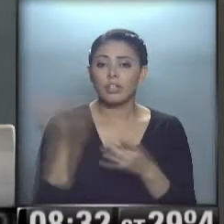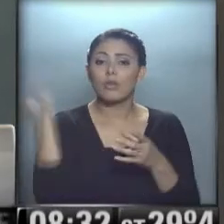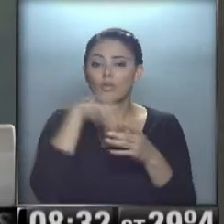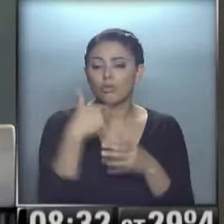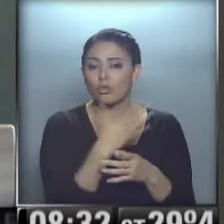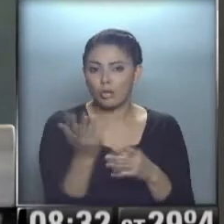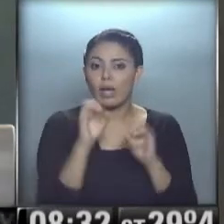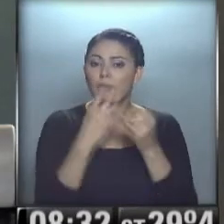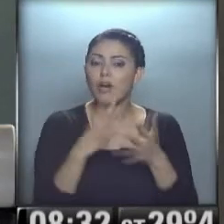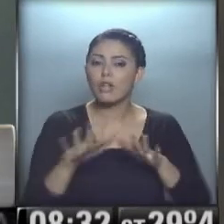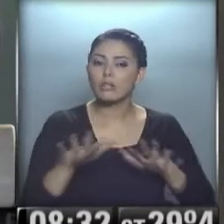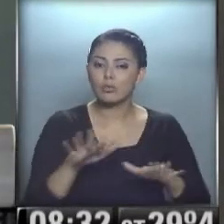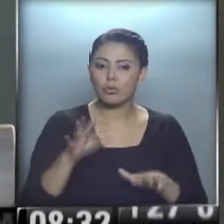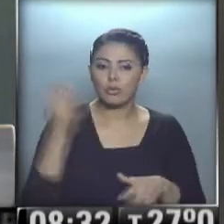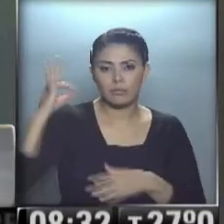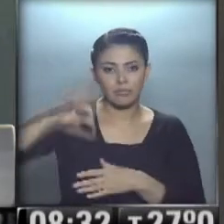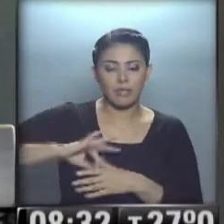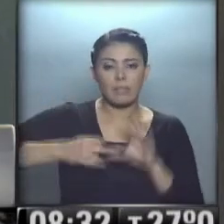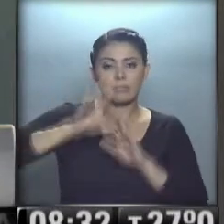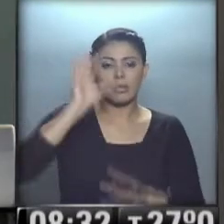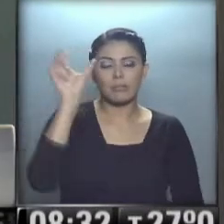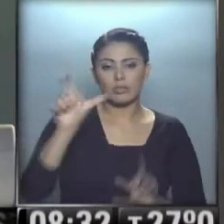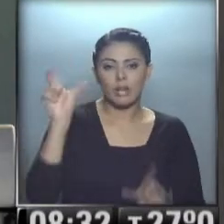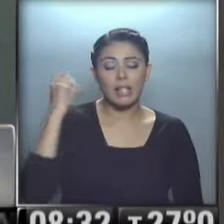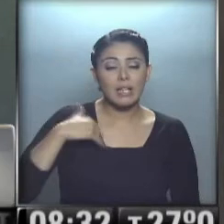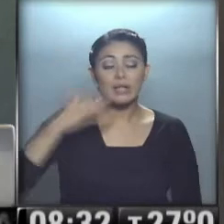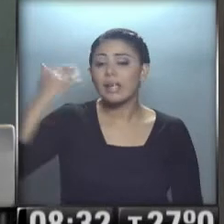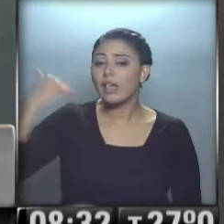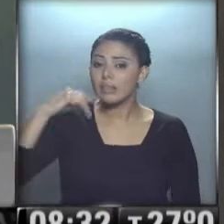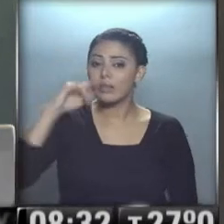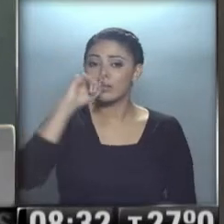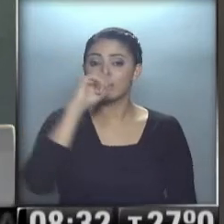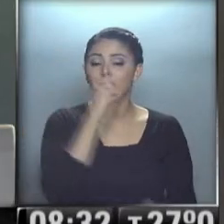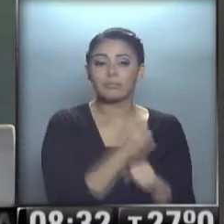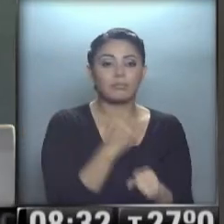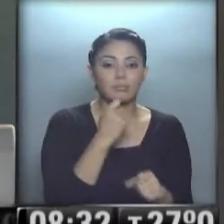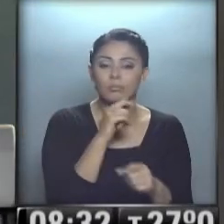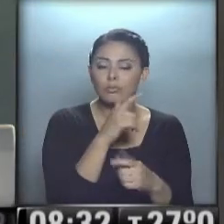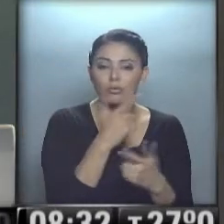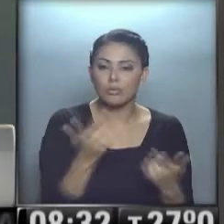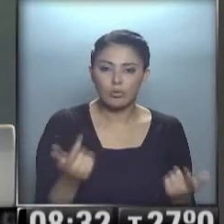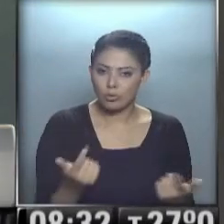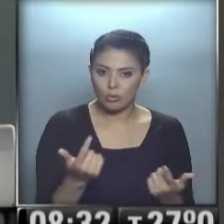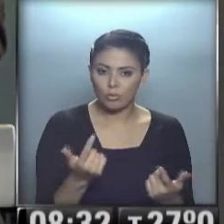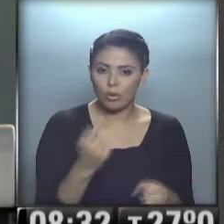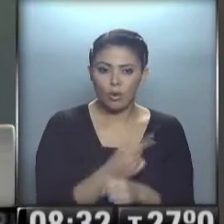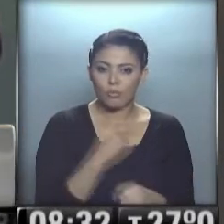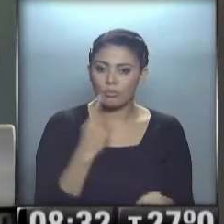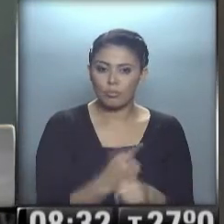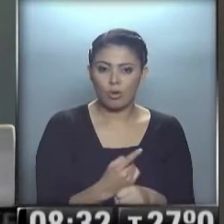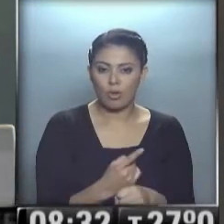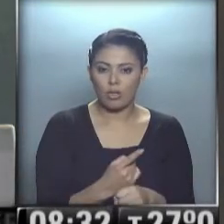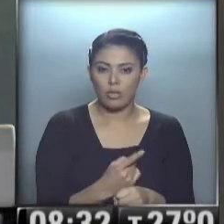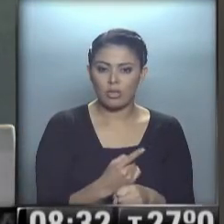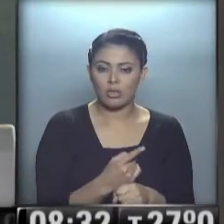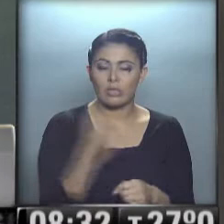y el mejoramiento de las condiciones de ingresos de muchos argentinos que antes no tenían ni siquiera la más mínima capacidad de acceso a un